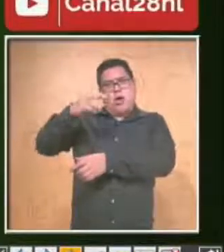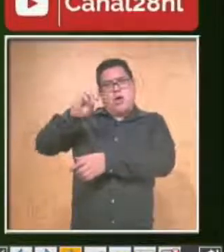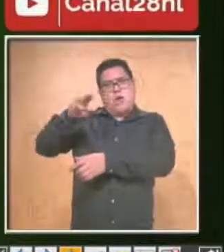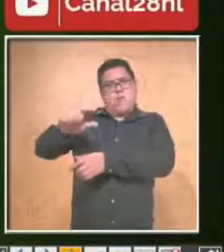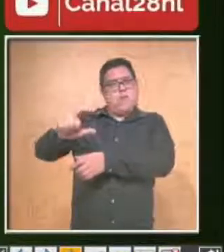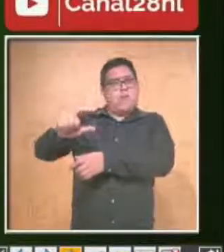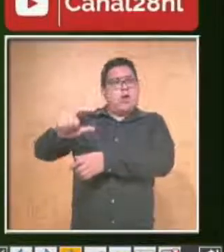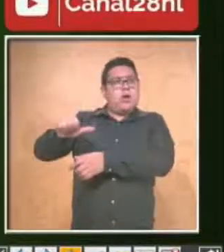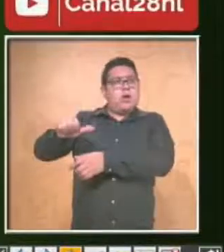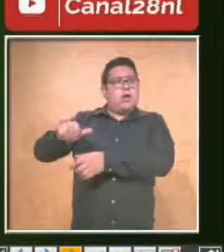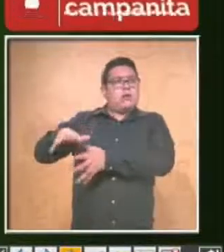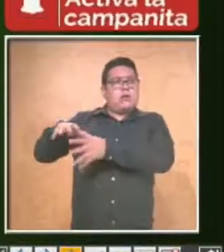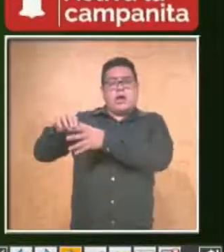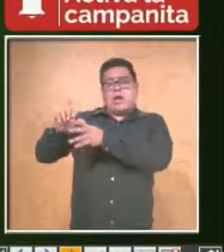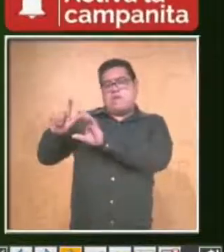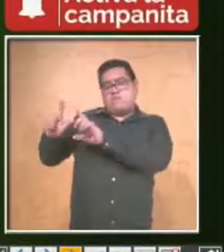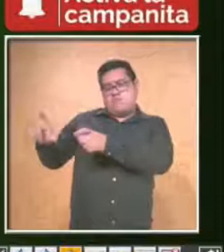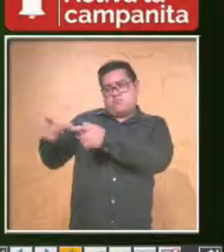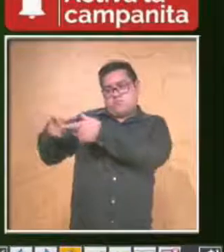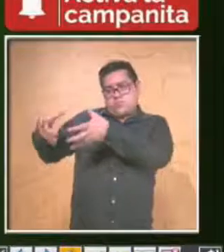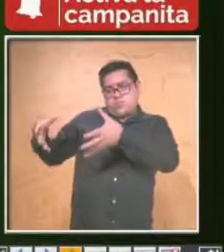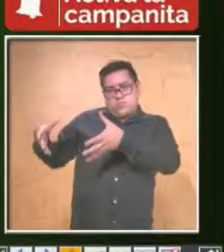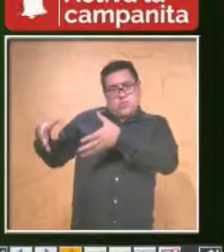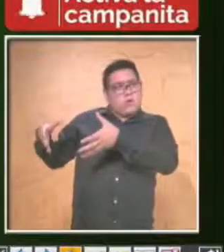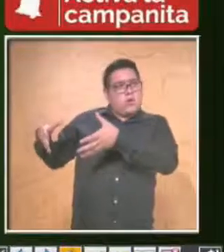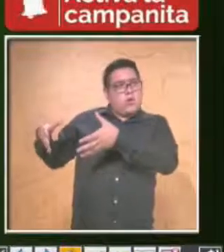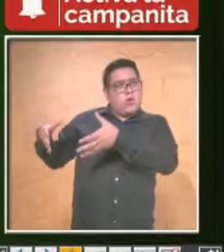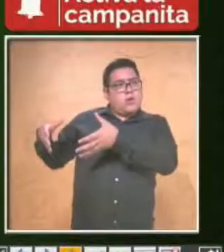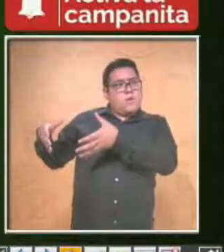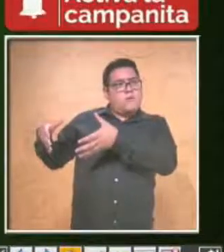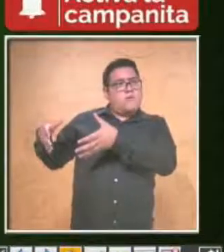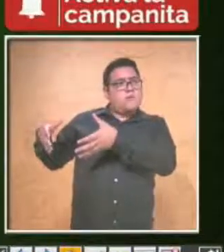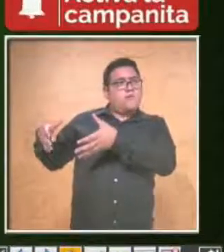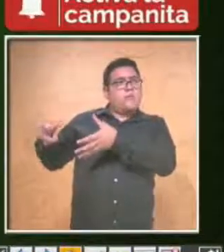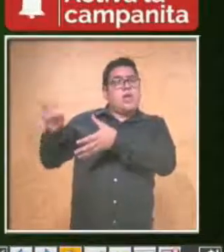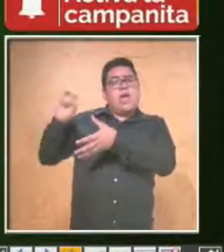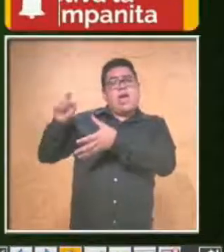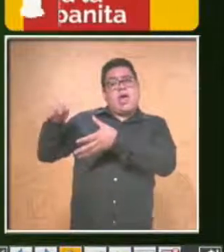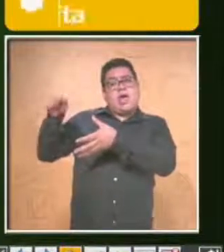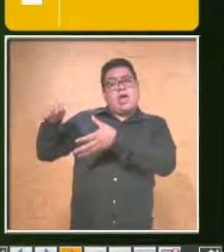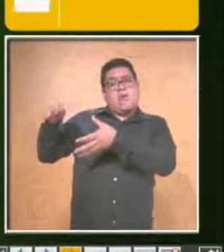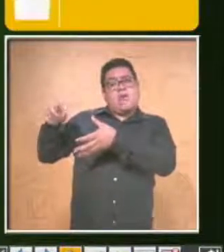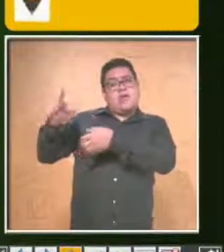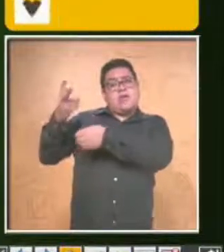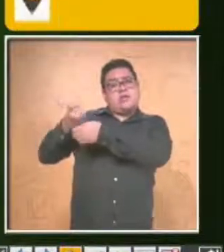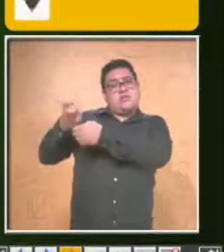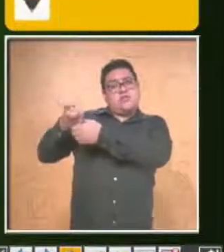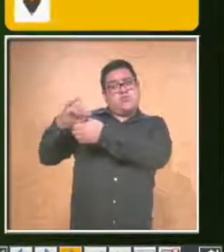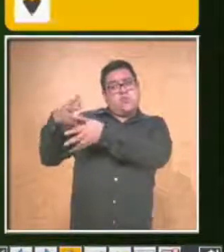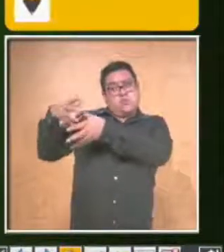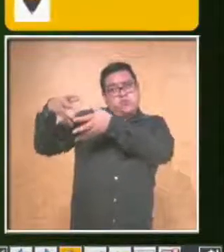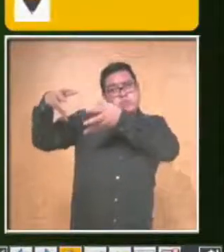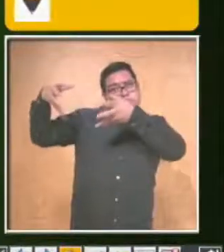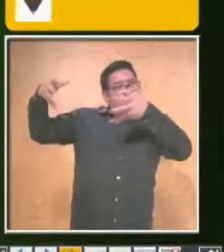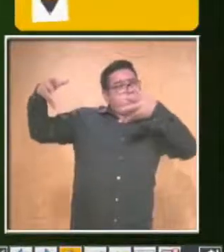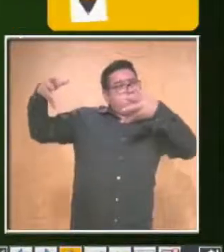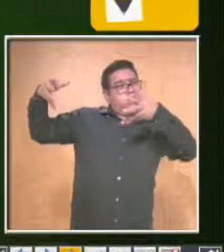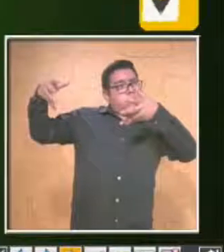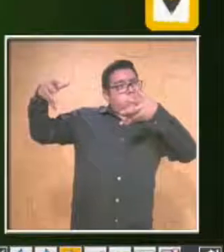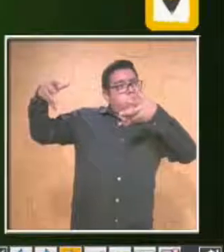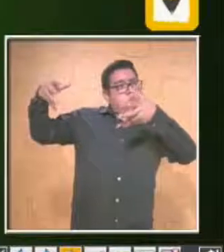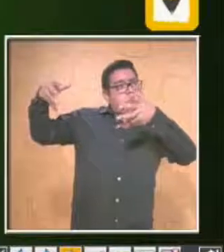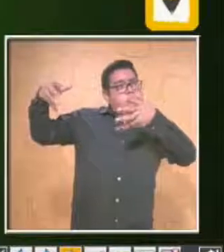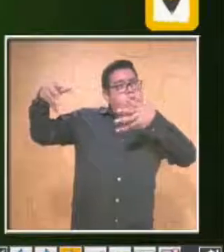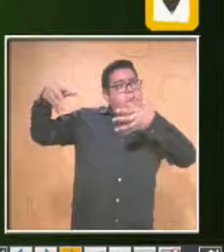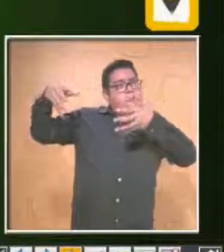arábiga en Asia Menor, rumbo a Asia Menor, y en la segunda expansión tenemos ya el color verde.